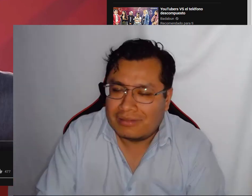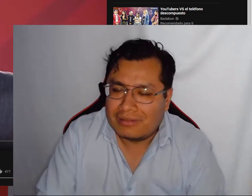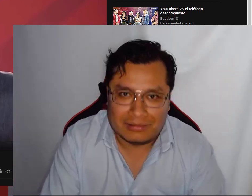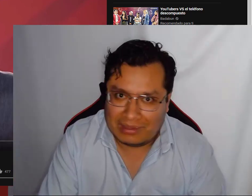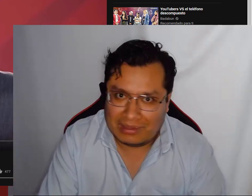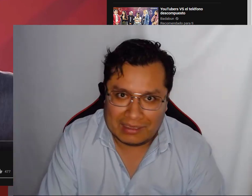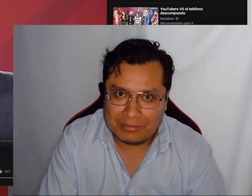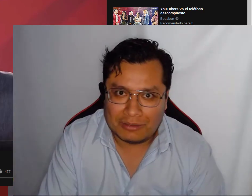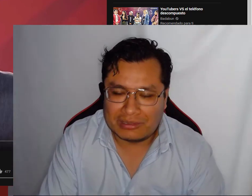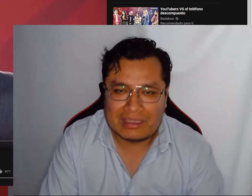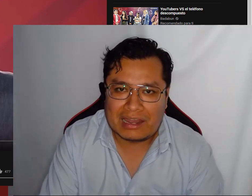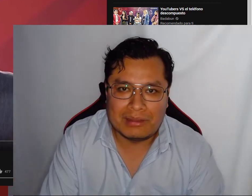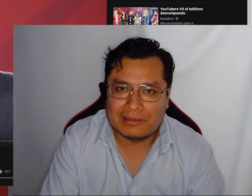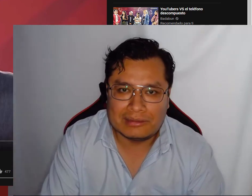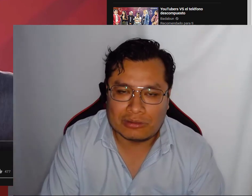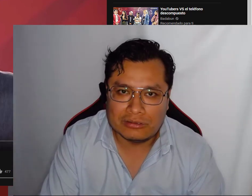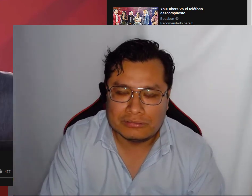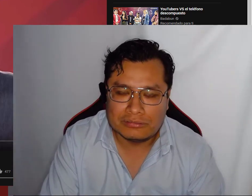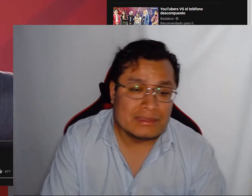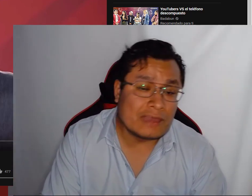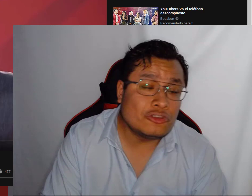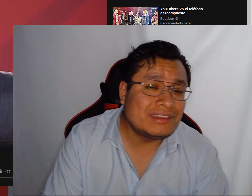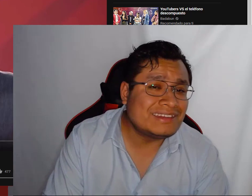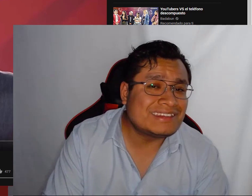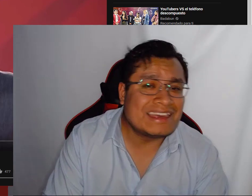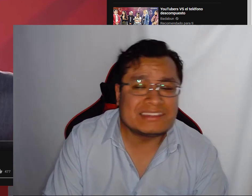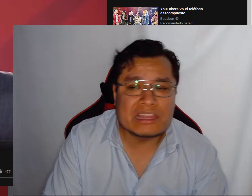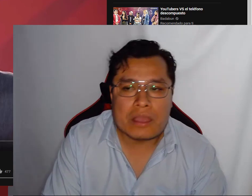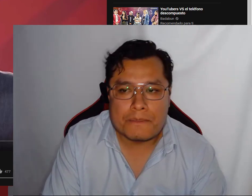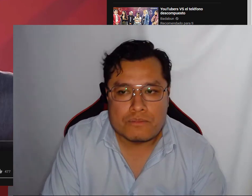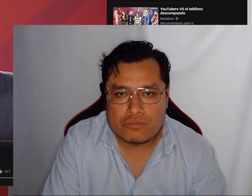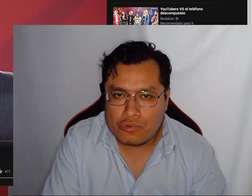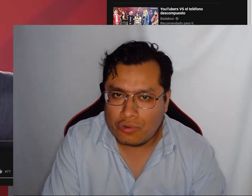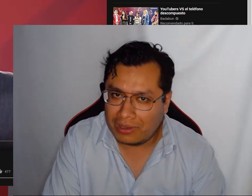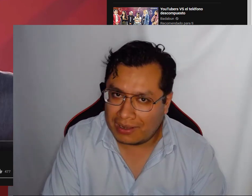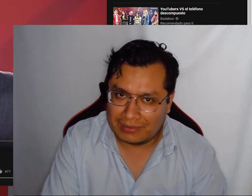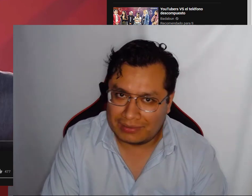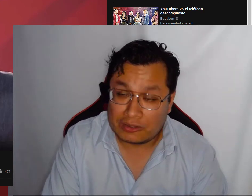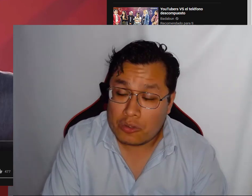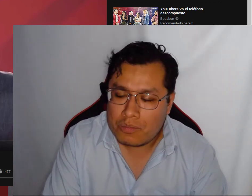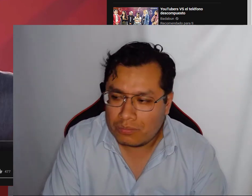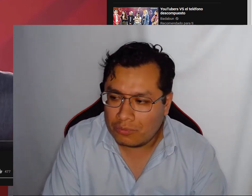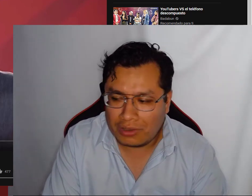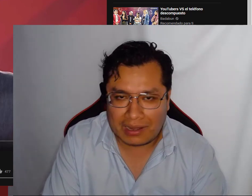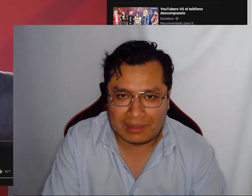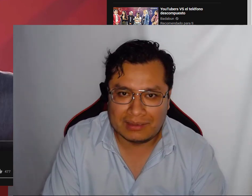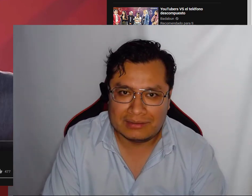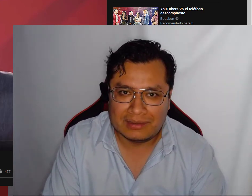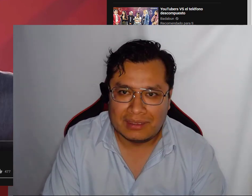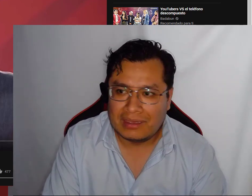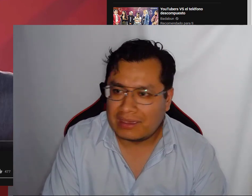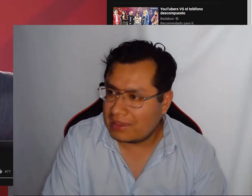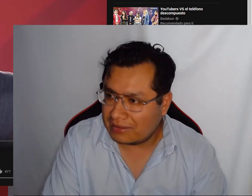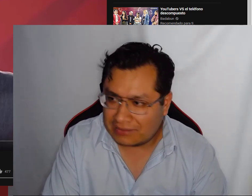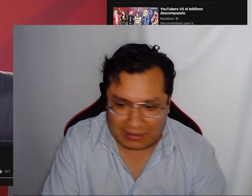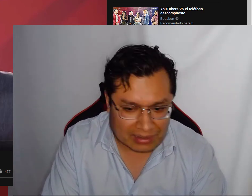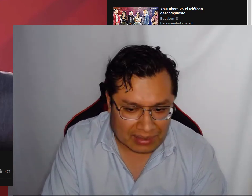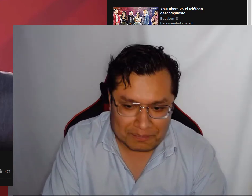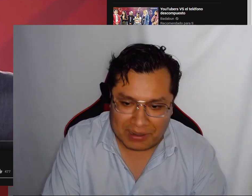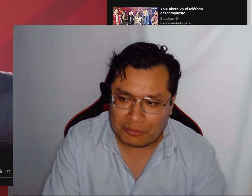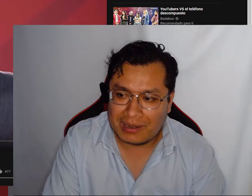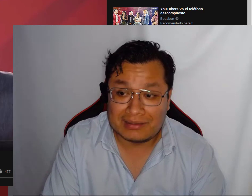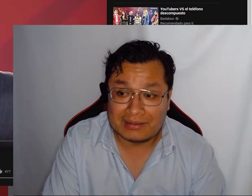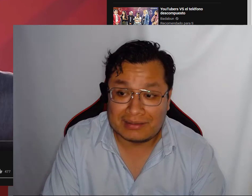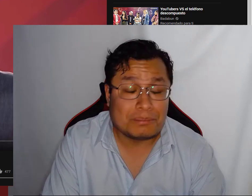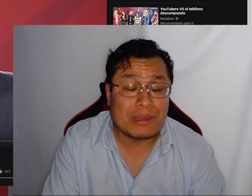limpian increíble o sea increíble esa situación y hay docentes que ya están muy grandes muy grandes que ya están